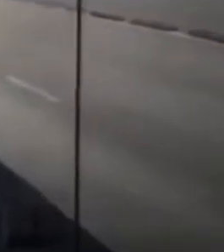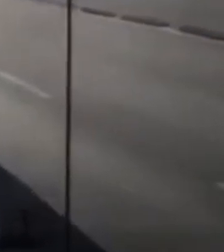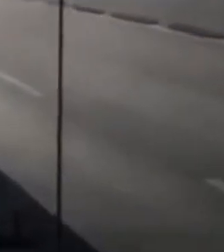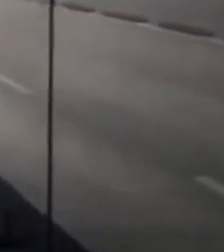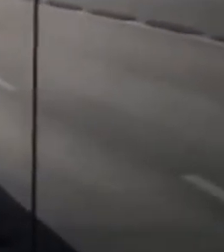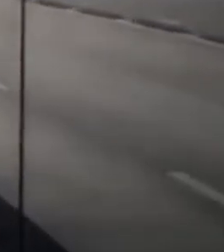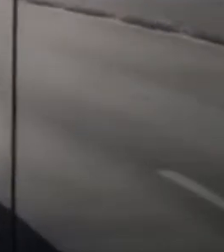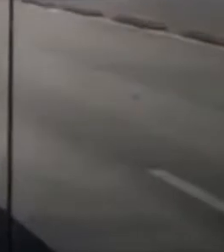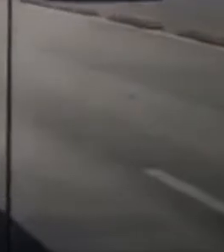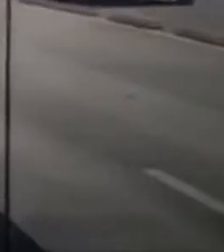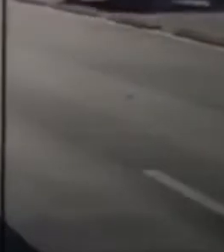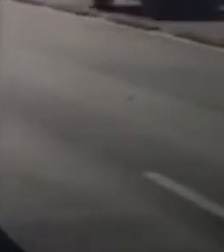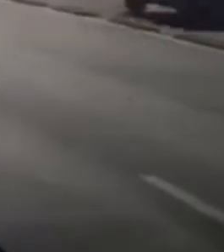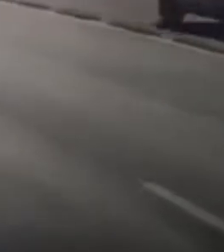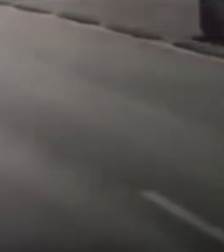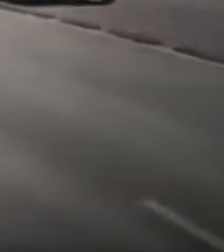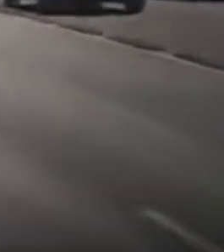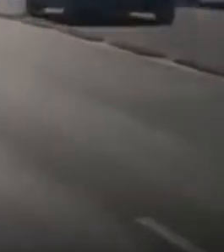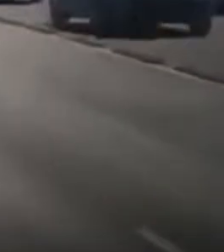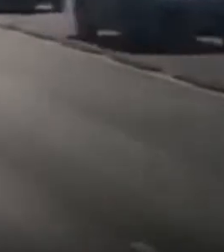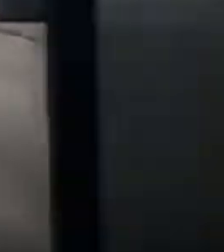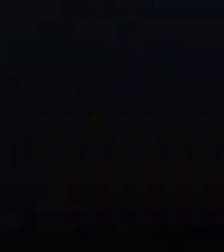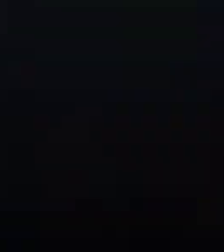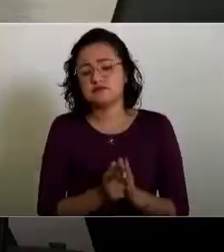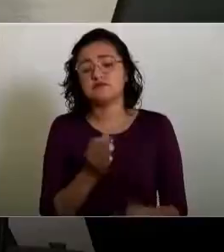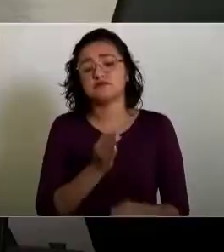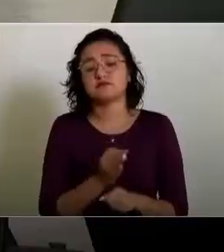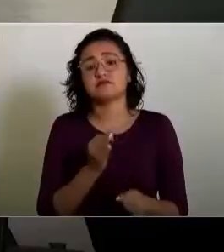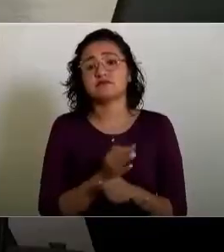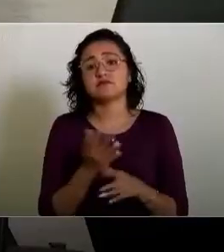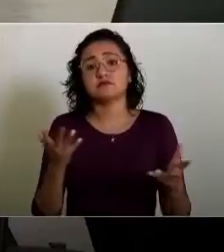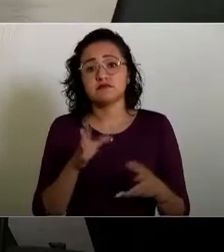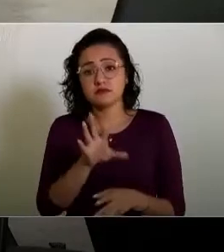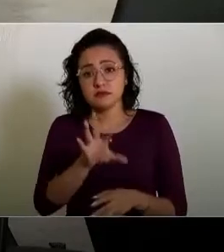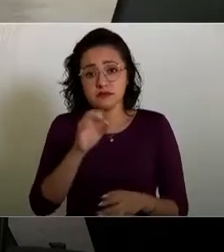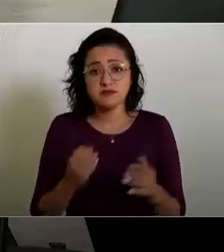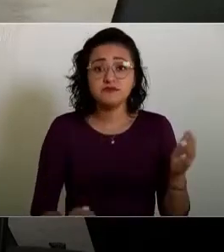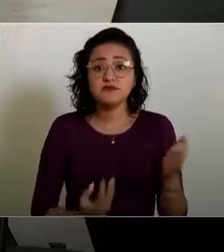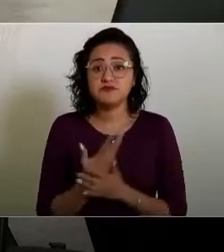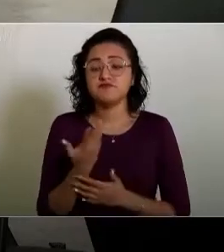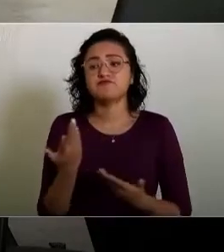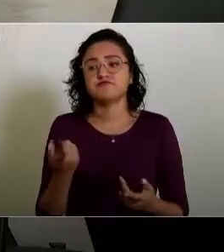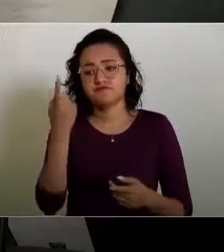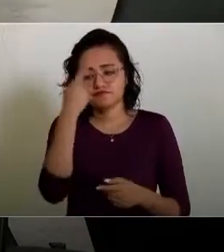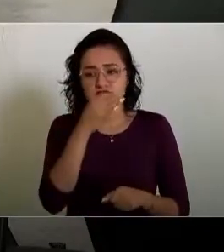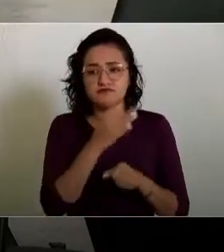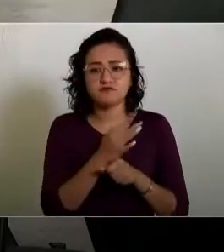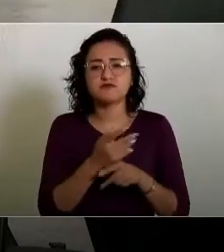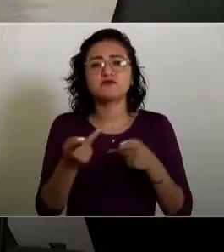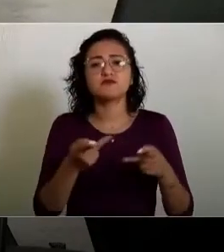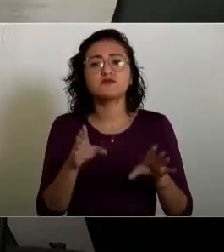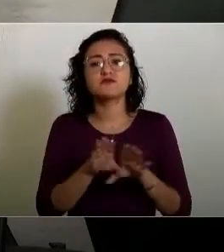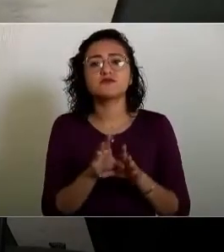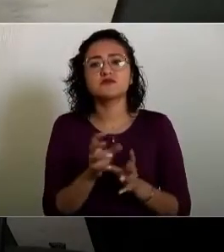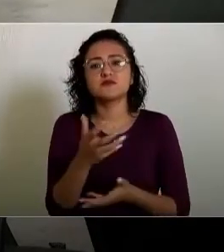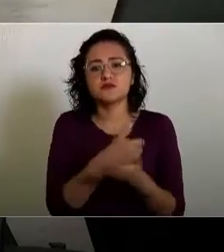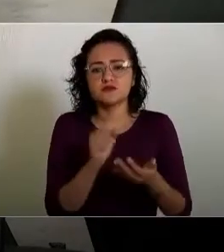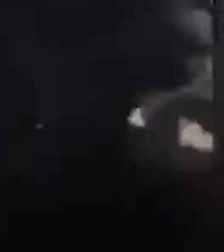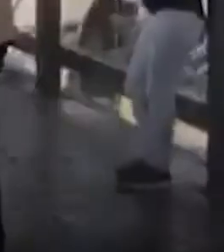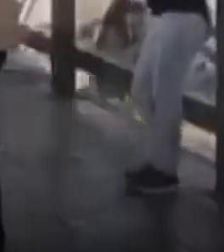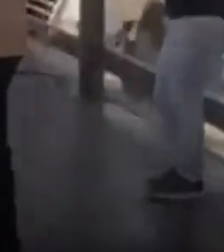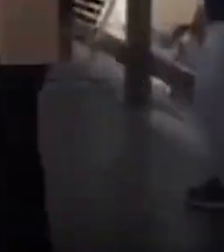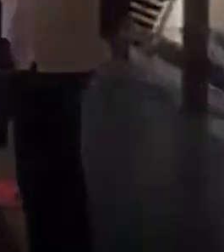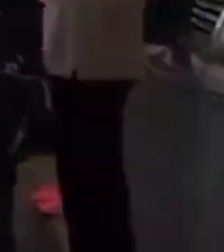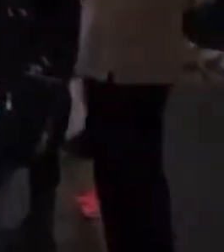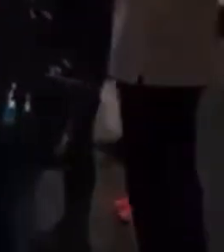En rueda de prensa, el director de carreteras de Cuota, Rodolfo Chávez Escudero, reveló que en los próximos días se reactivará el pago por tarjeta en la red urbana de